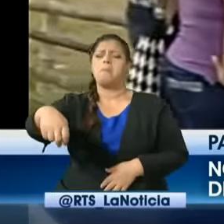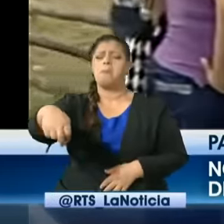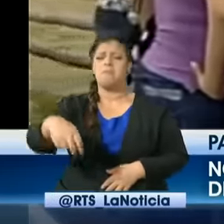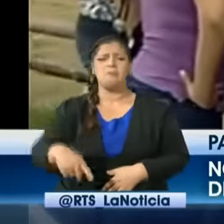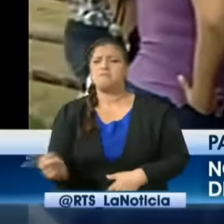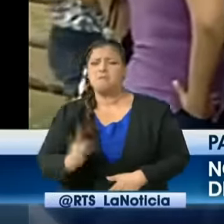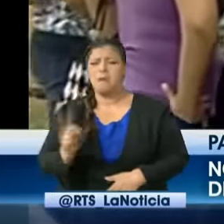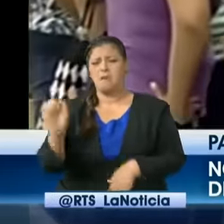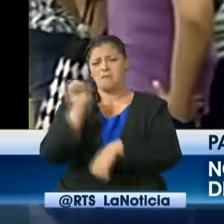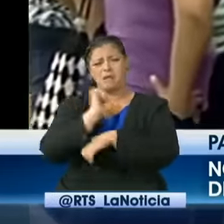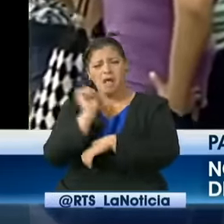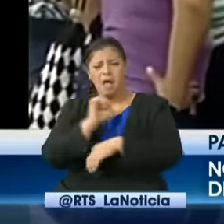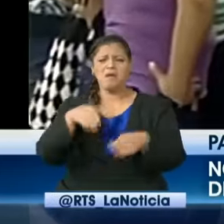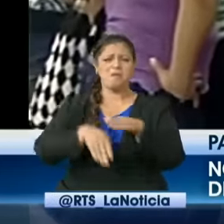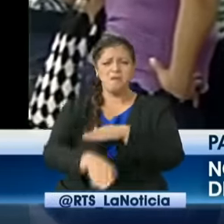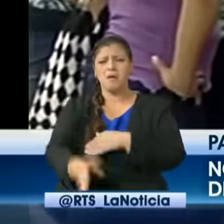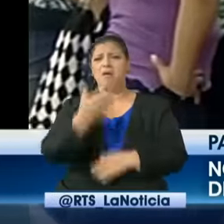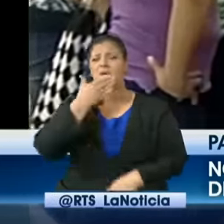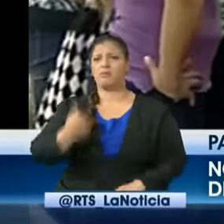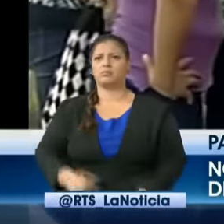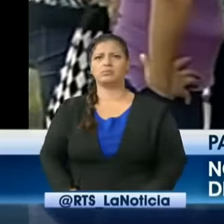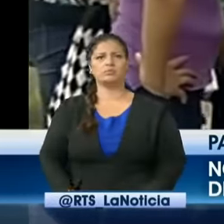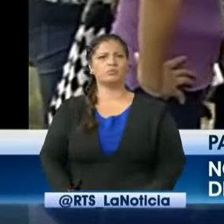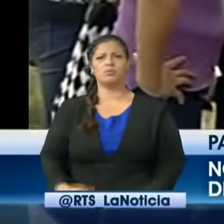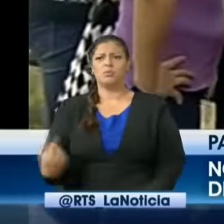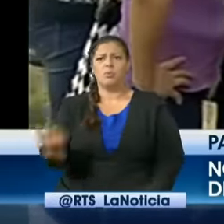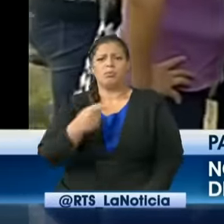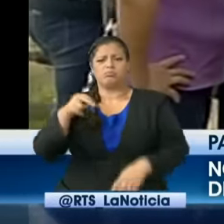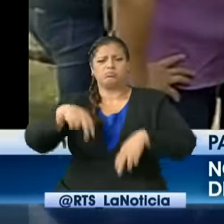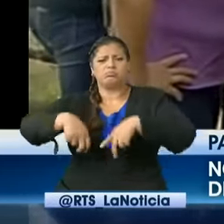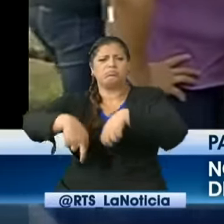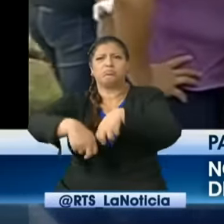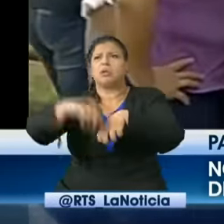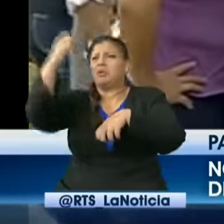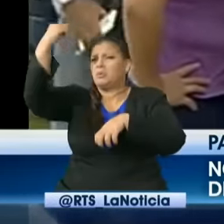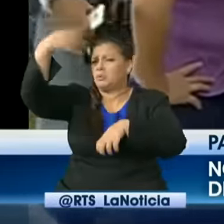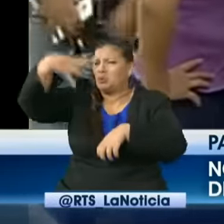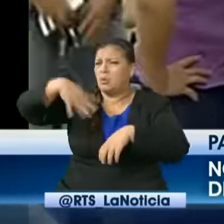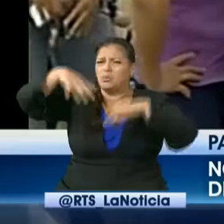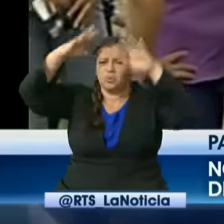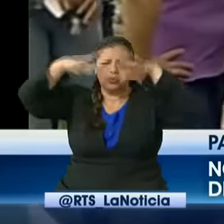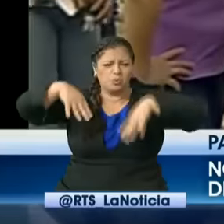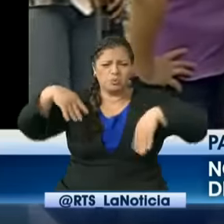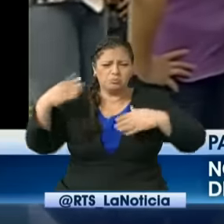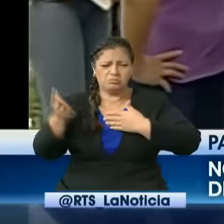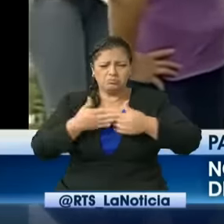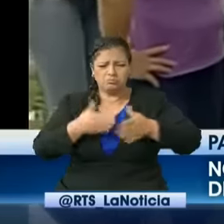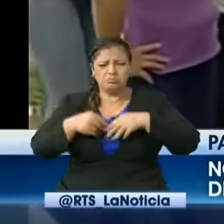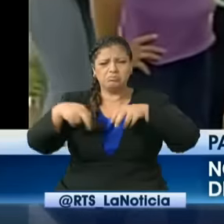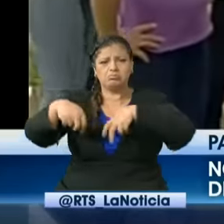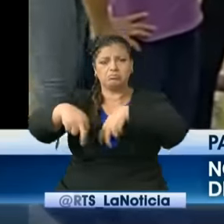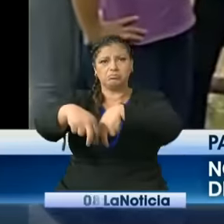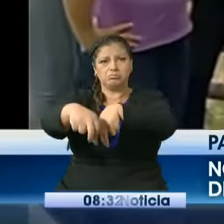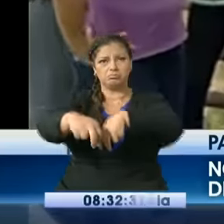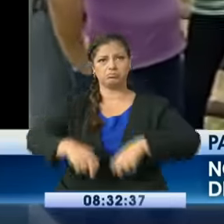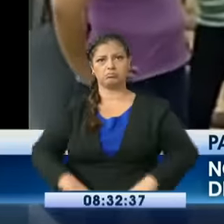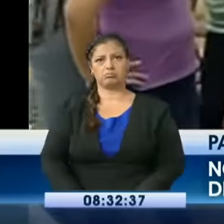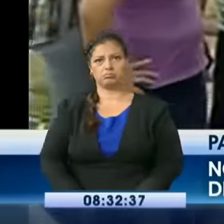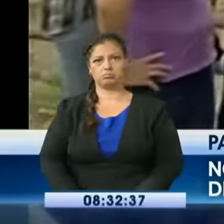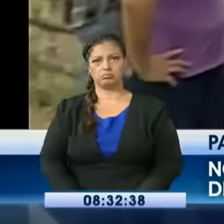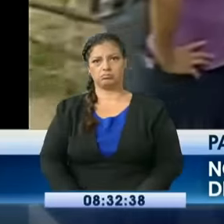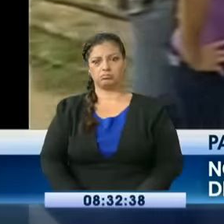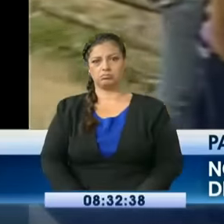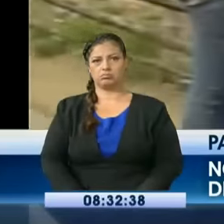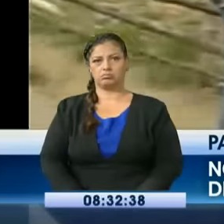misma puerta de la unidad, todos caminamos con lluvia, todos caminamos con sol. Y lo que yo le contaba a usted, mire cómo expresos dejan a los niños que residen en